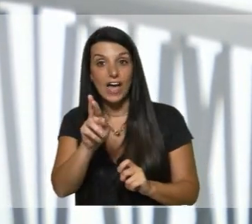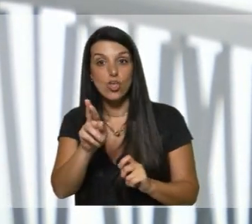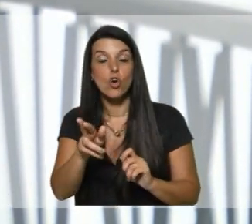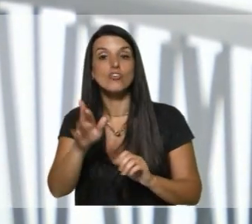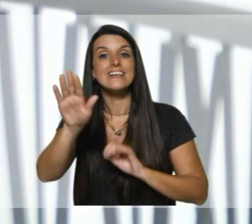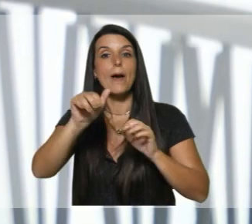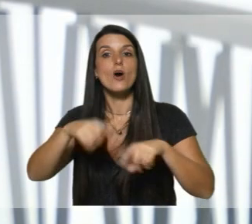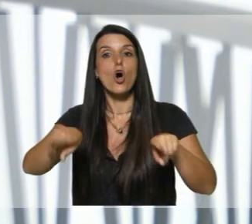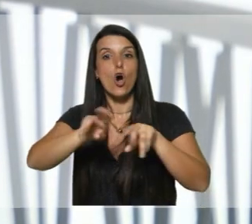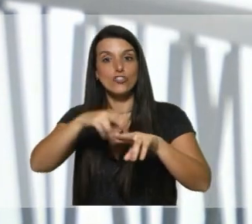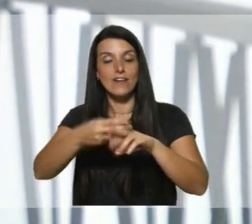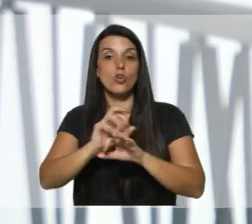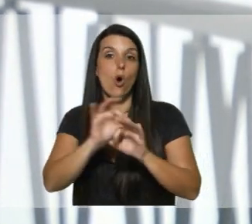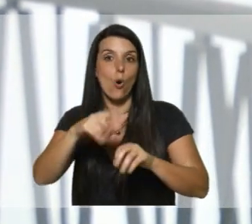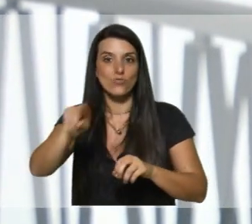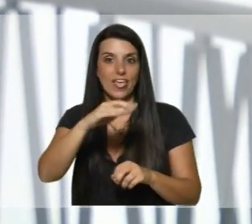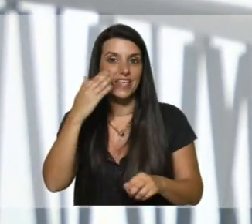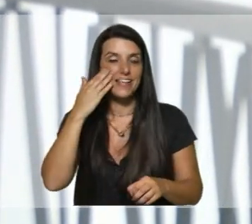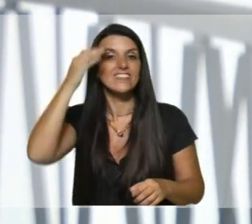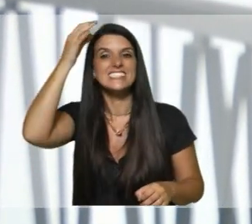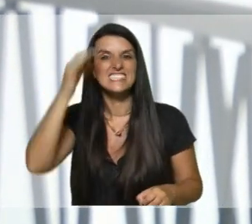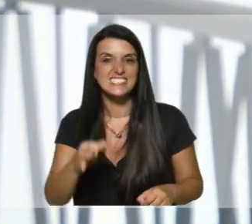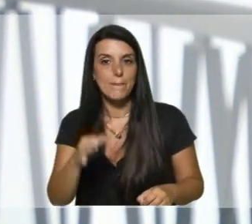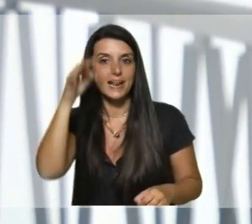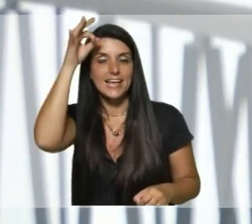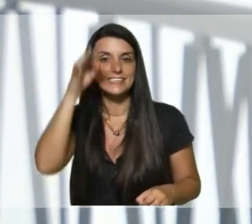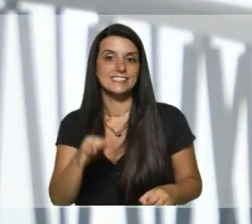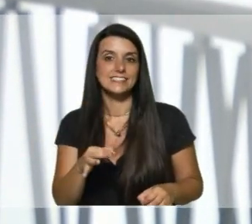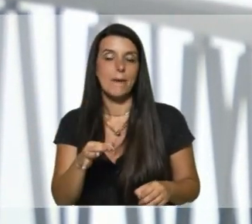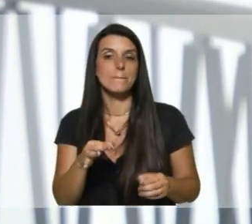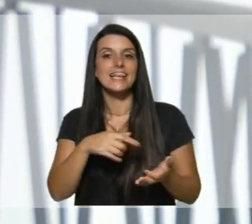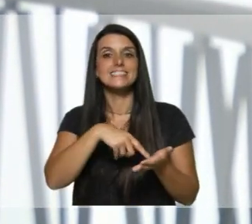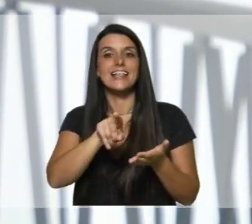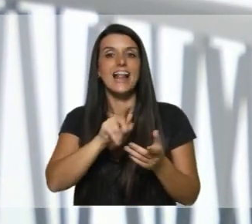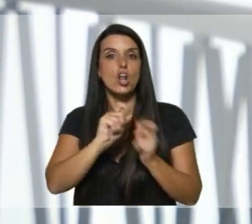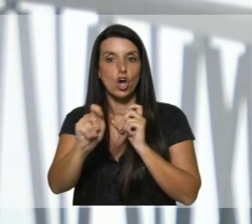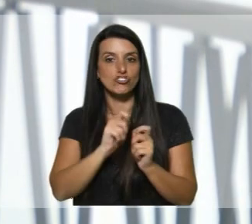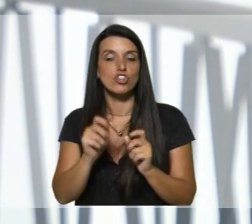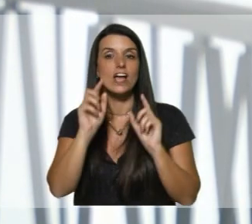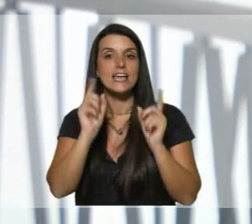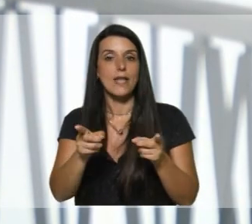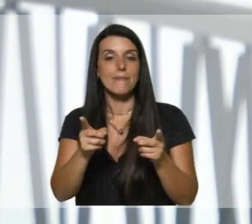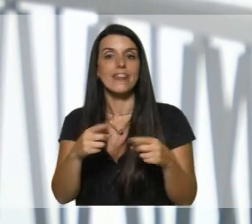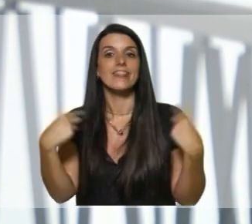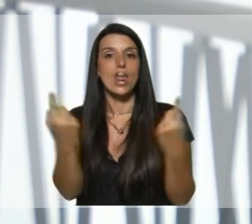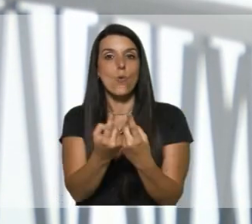los convocamos nuevamente, y si no, como ustedes saben, siempre en la edición central de nuestro noticiero y a través de